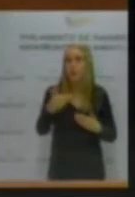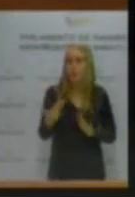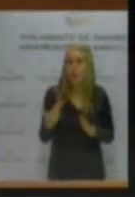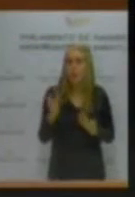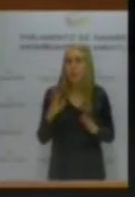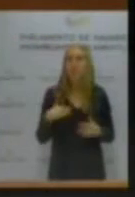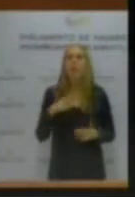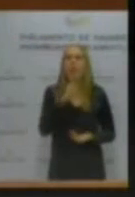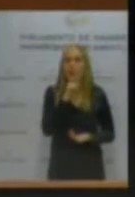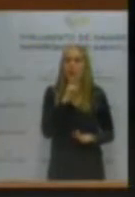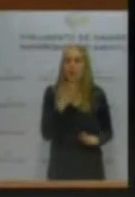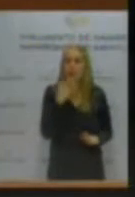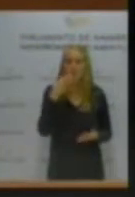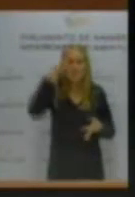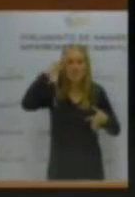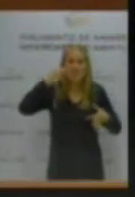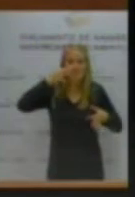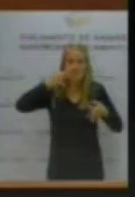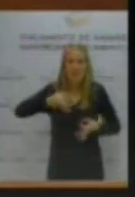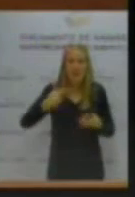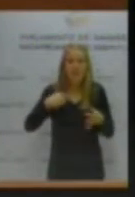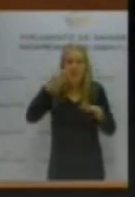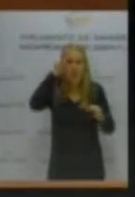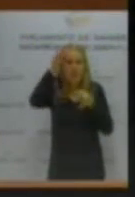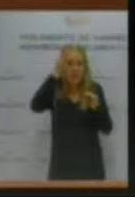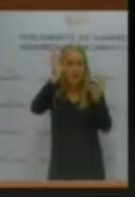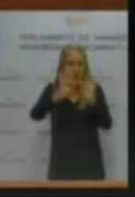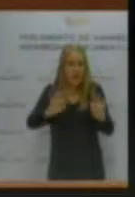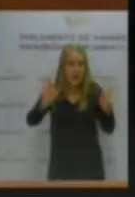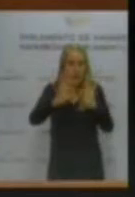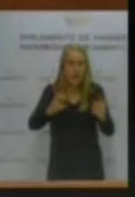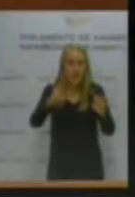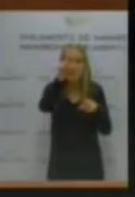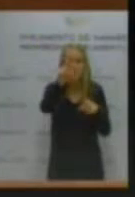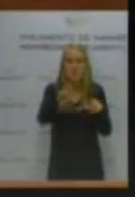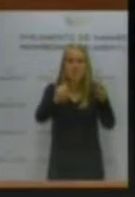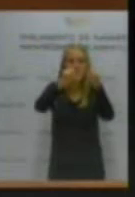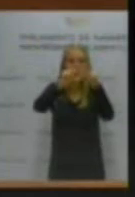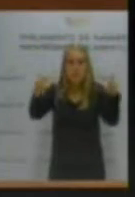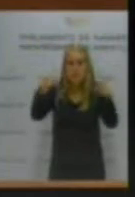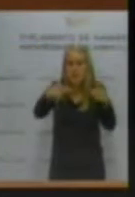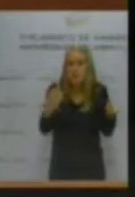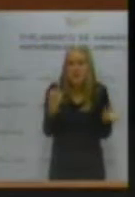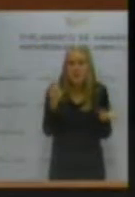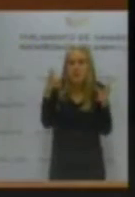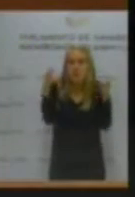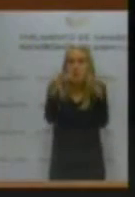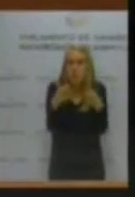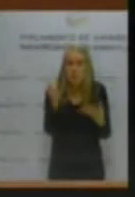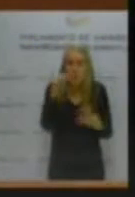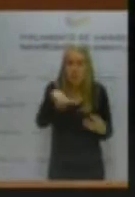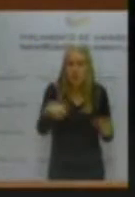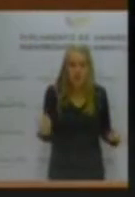va a ver si no se define nada? Si no se define nada del ente, en 6 meses difícilmente se va a poder